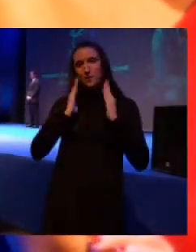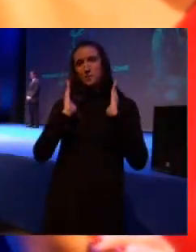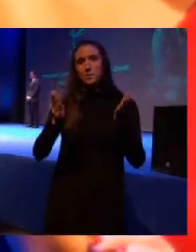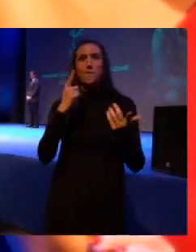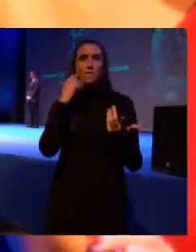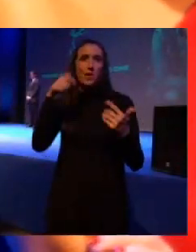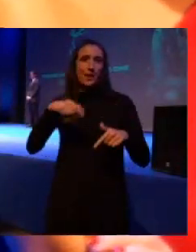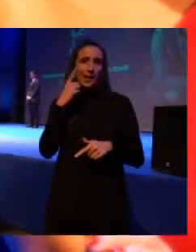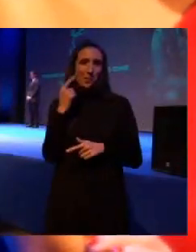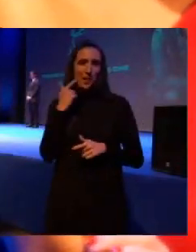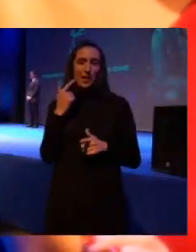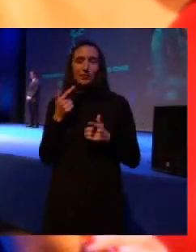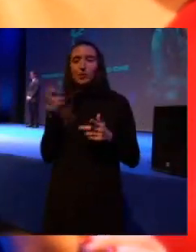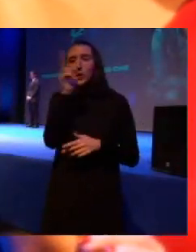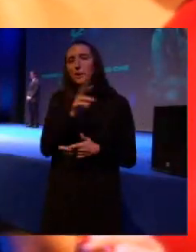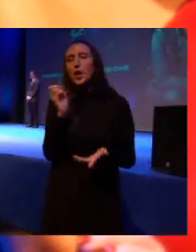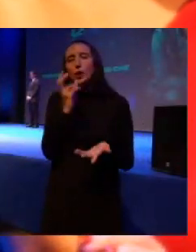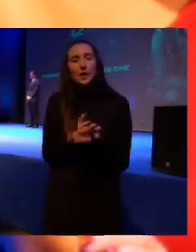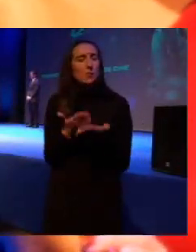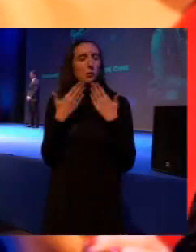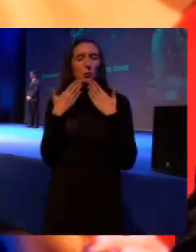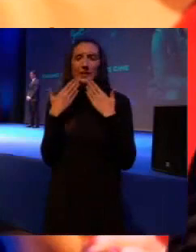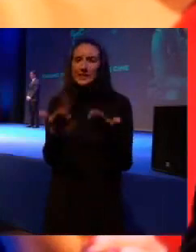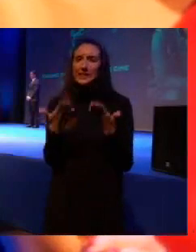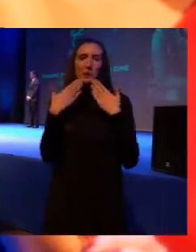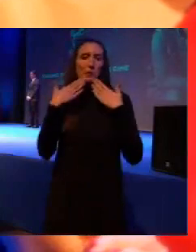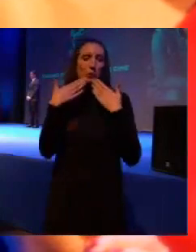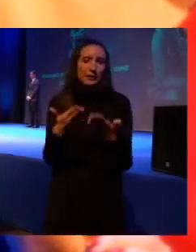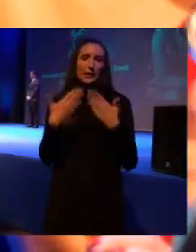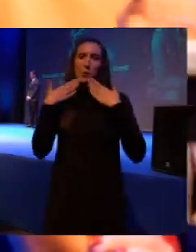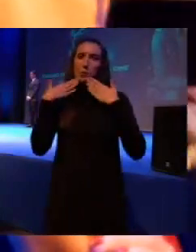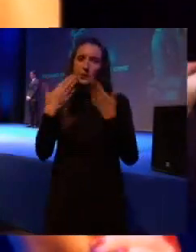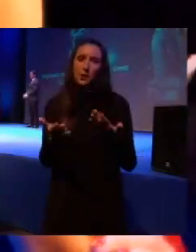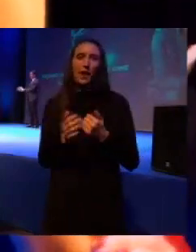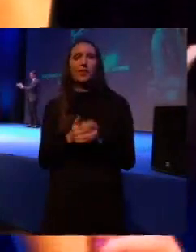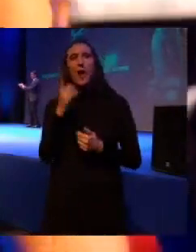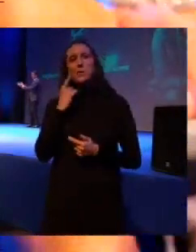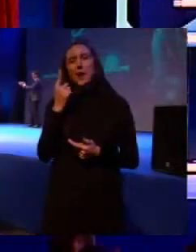repito una vez más, muchísimas, muchísimas, muchísimas gracias, Almería.